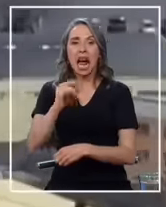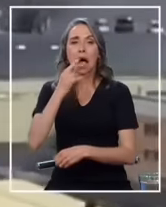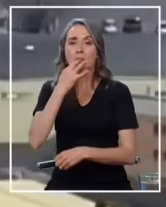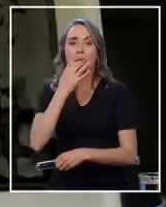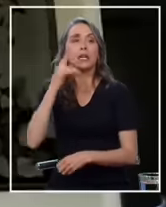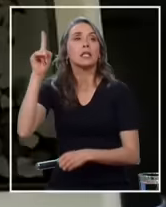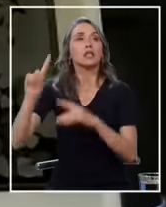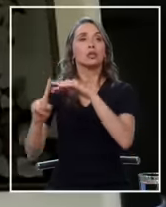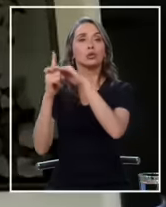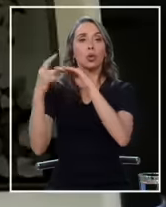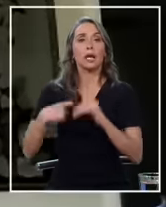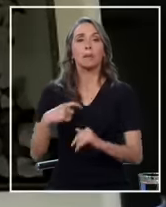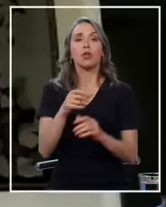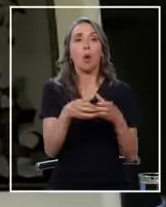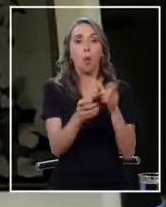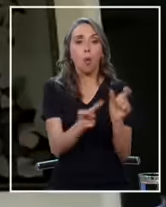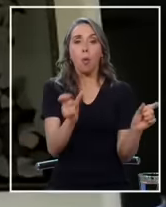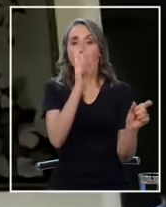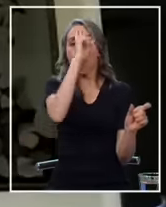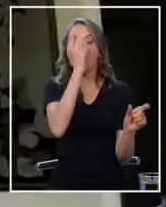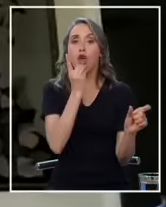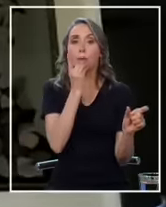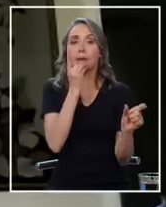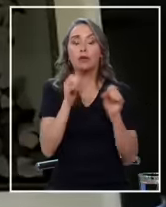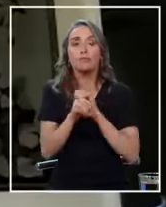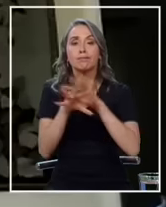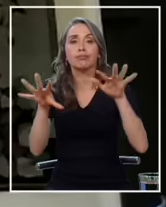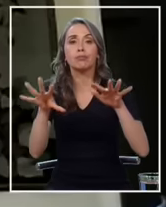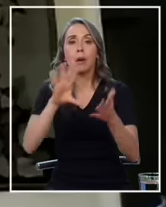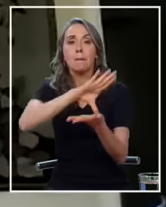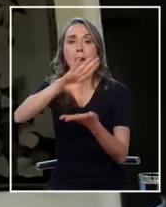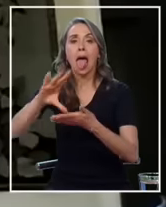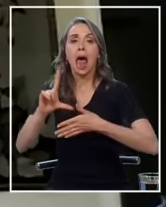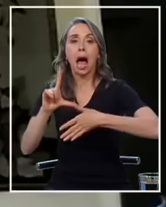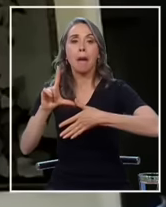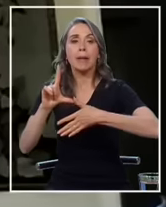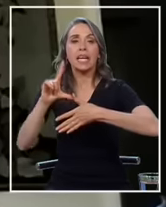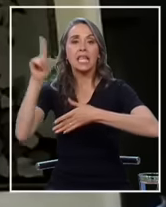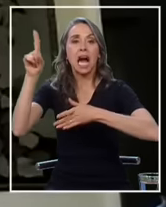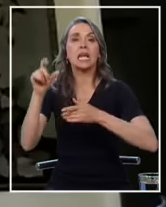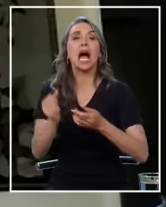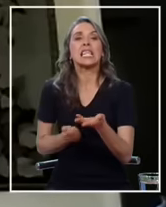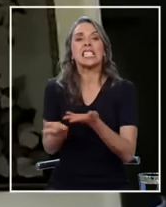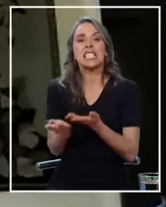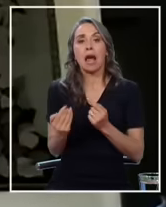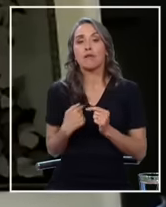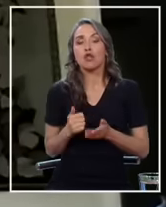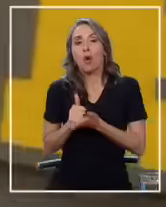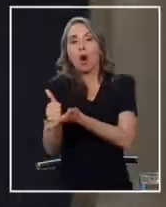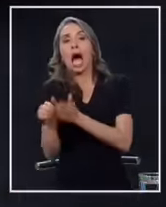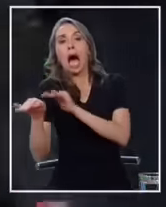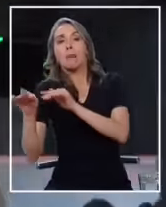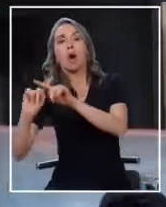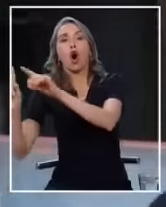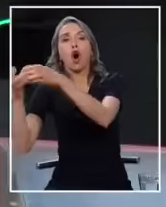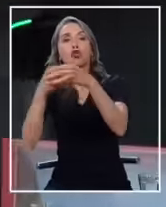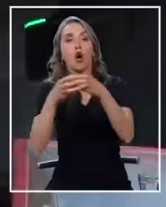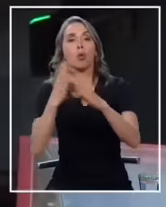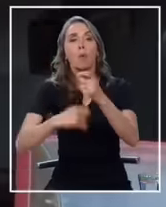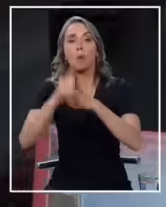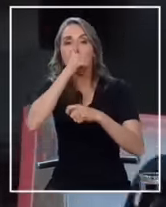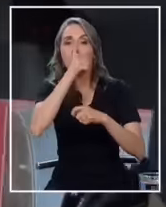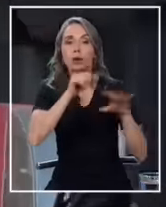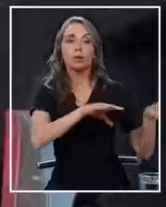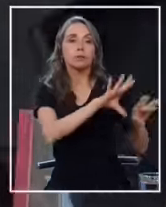en Estados Unidos, son dominicanos, pero ellos van a operar a lo largo de América Latina, pueden prestar servicios a otros grupos. Reclutan